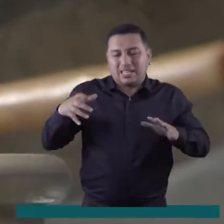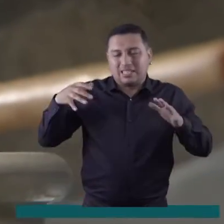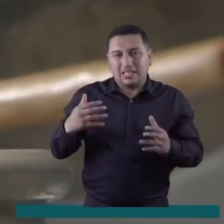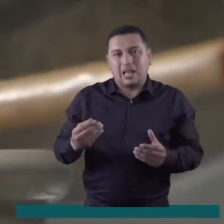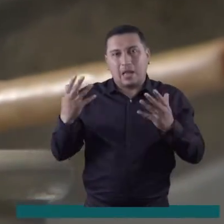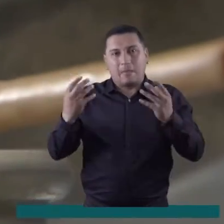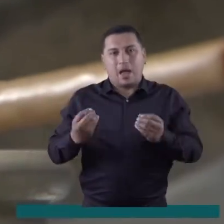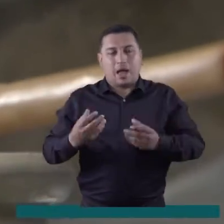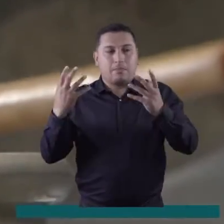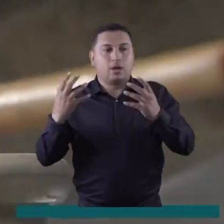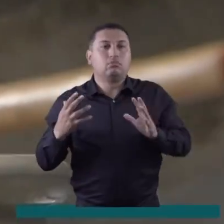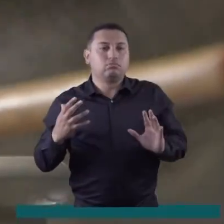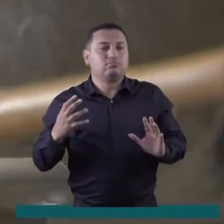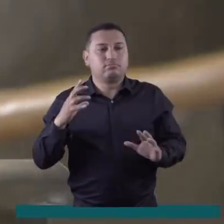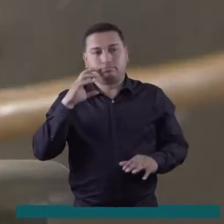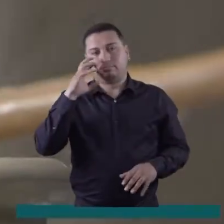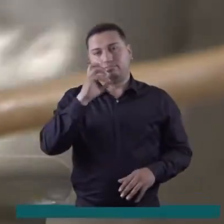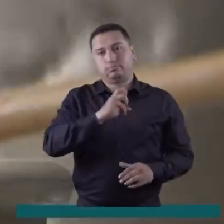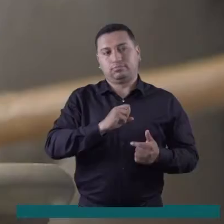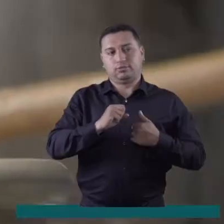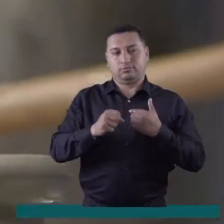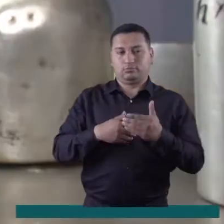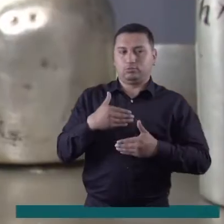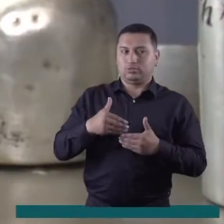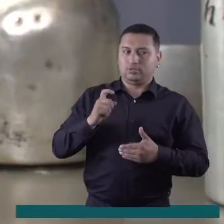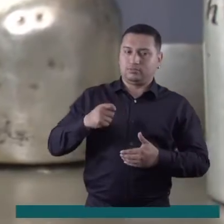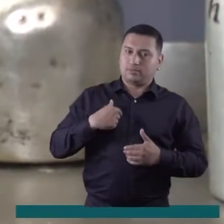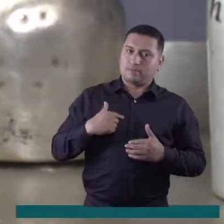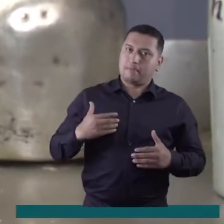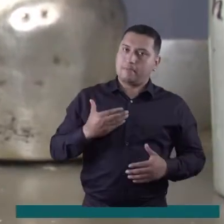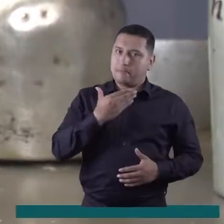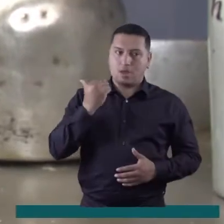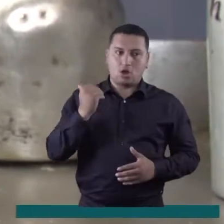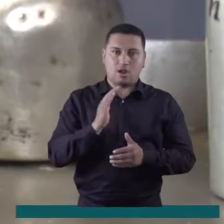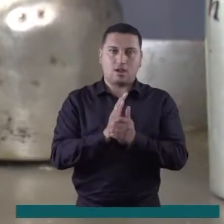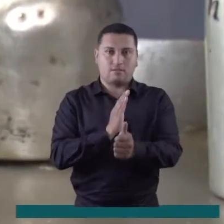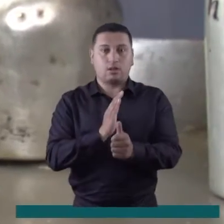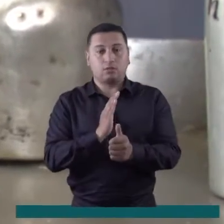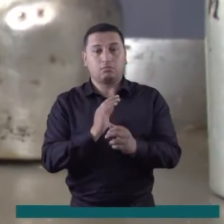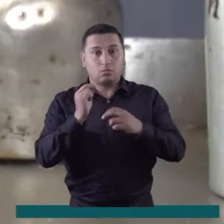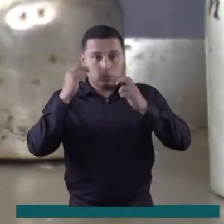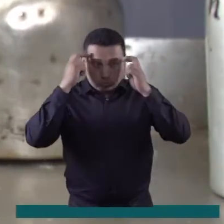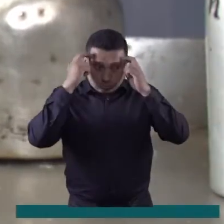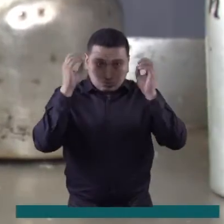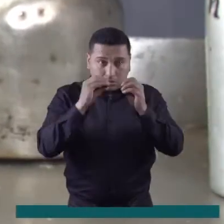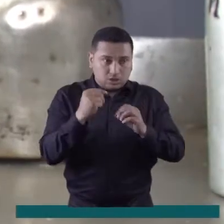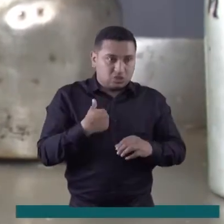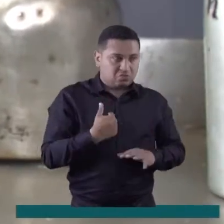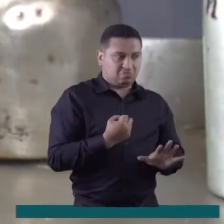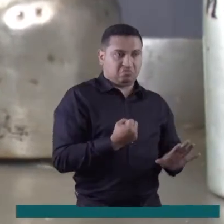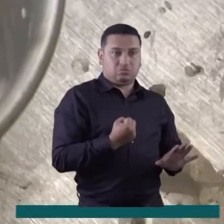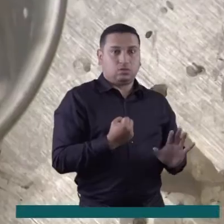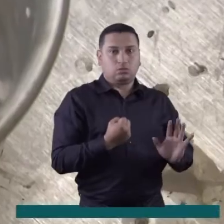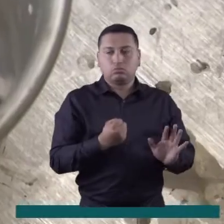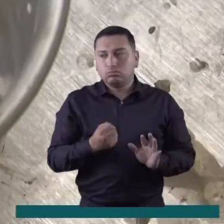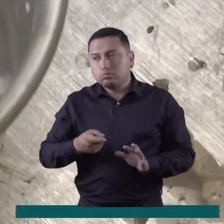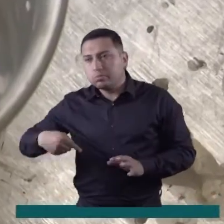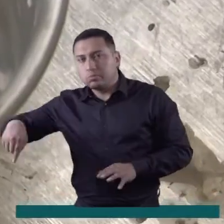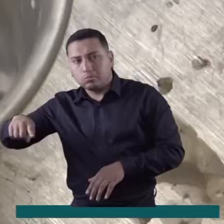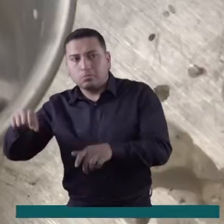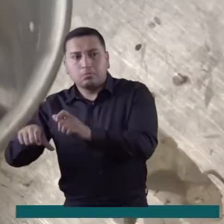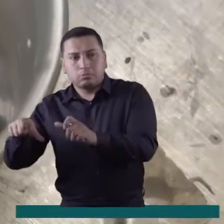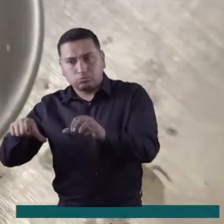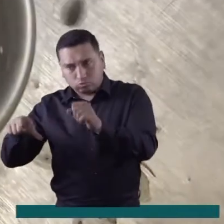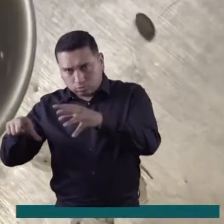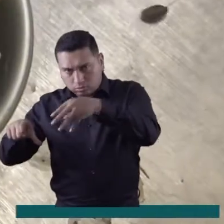que otra quemada en sus manos, pero eso le ha permitido mejorar su técnica. Además, comparte su conocimiento con otras personas de la